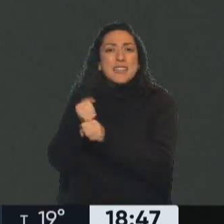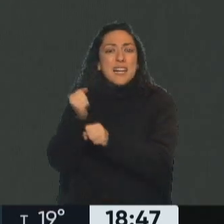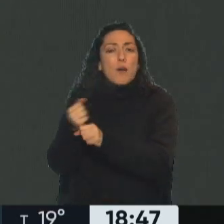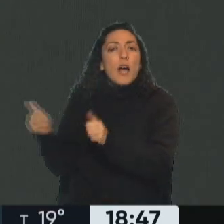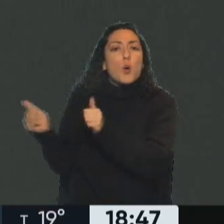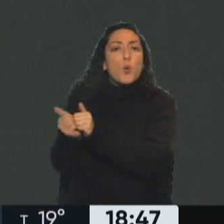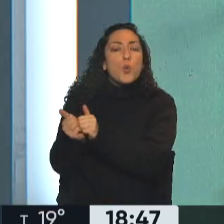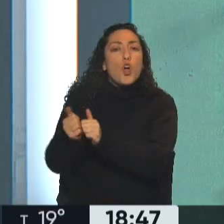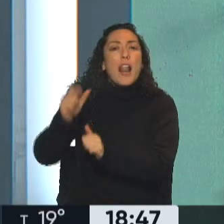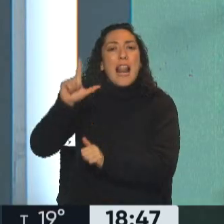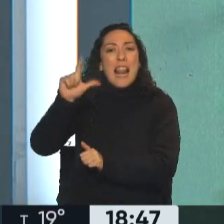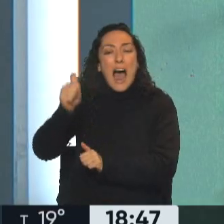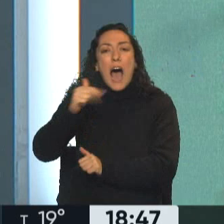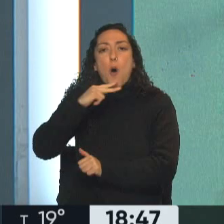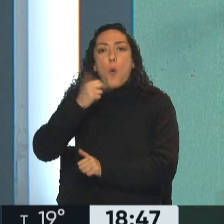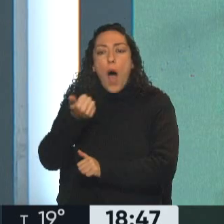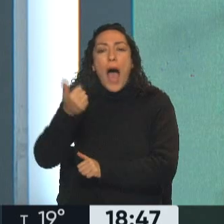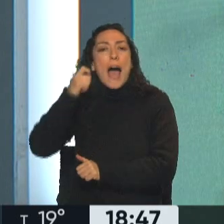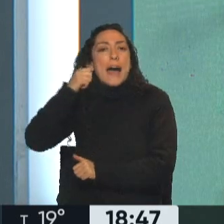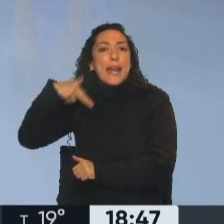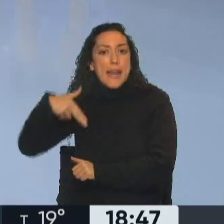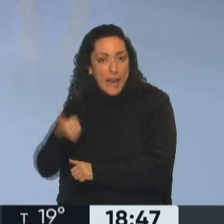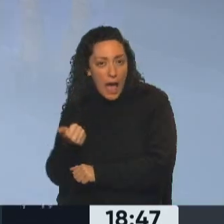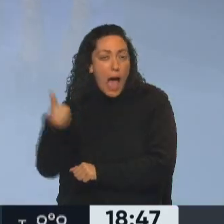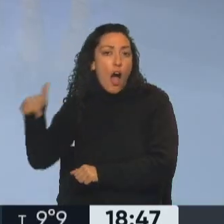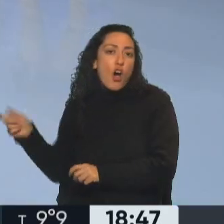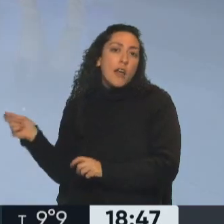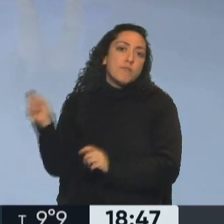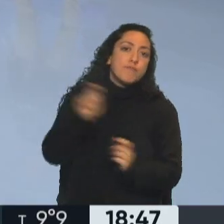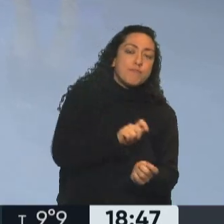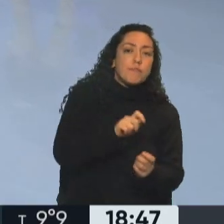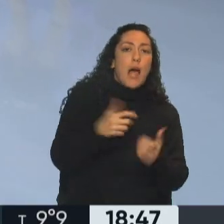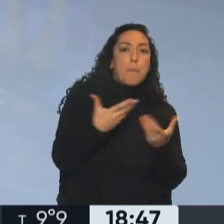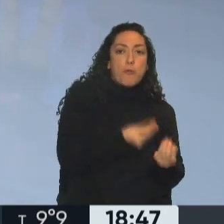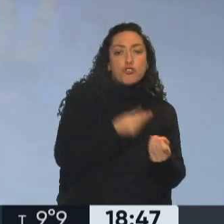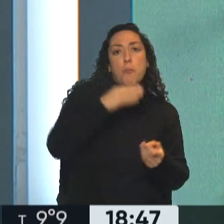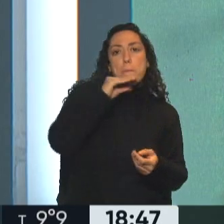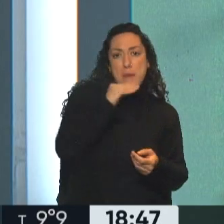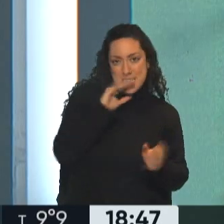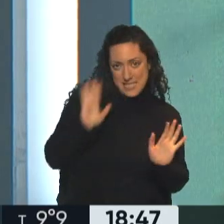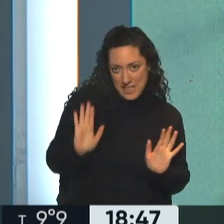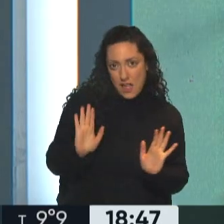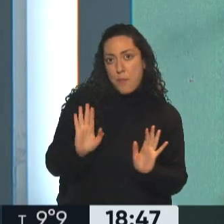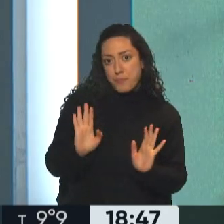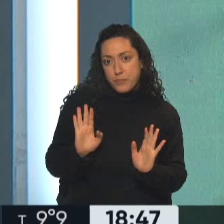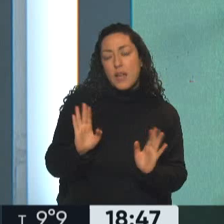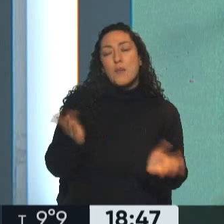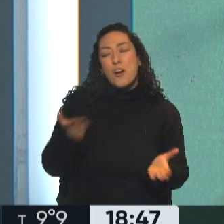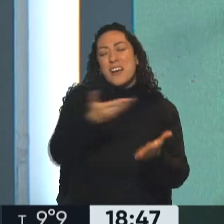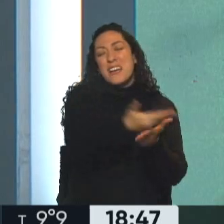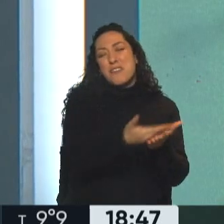Sí, Rubinstein es un hombre ahora de Roberto Lavagna. De Massa, pero es un hombre de Roberto Lavagna. A ver, este informe sale en esa